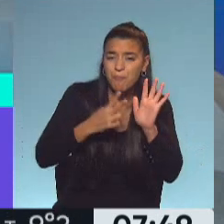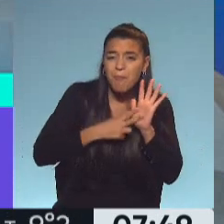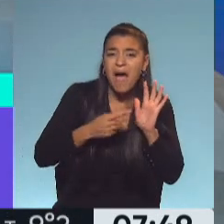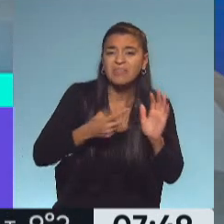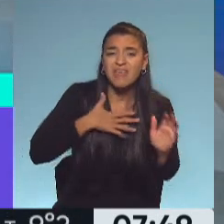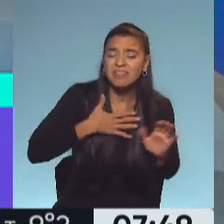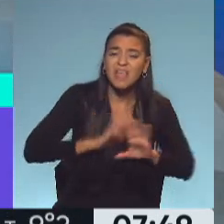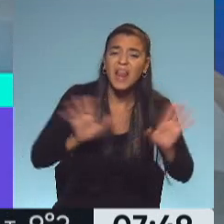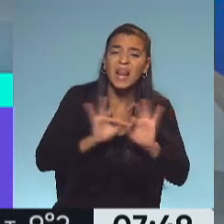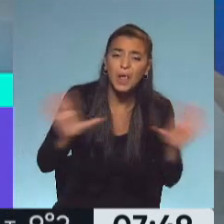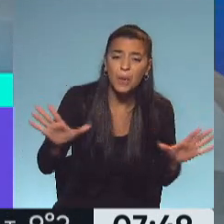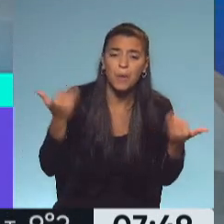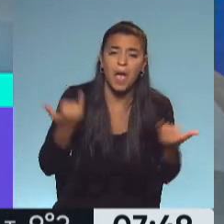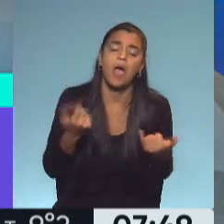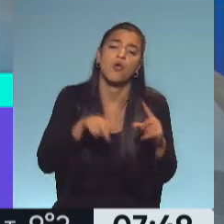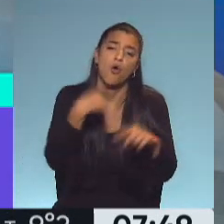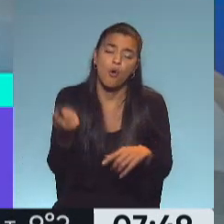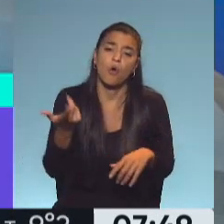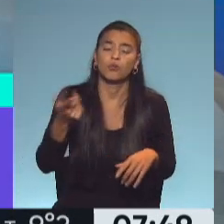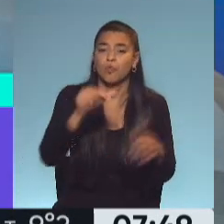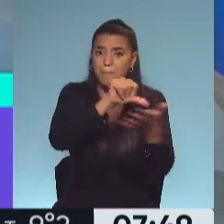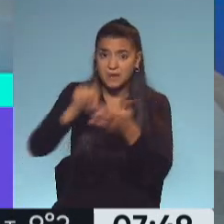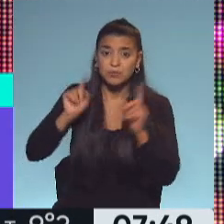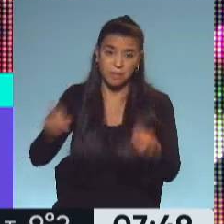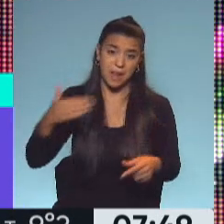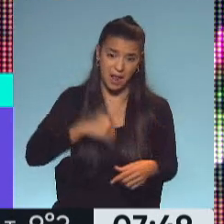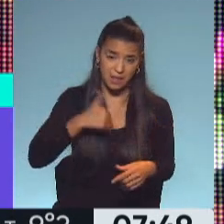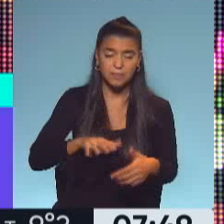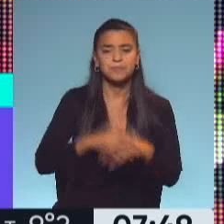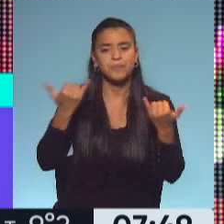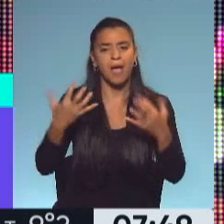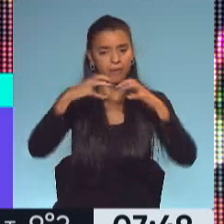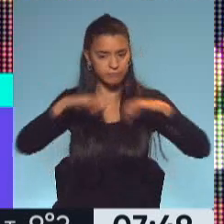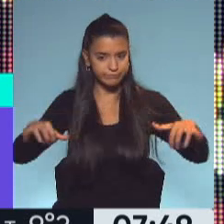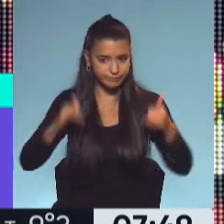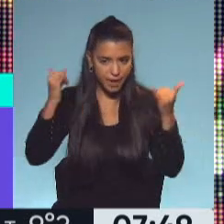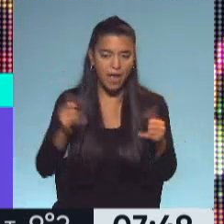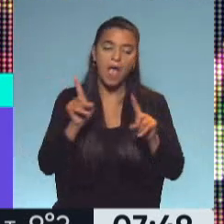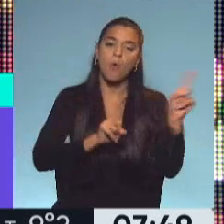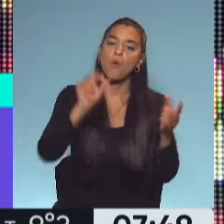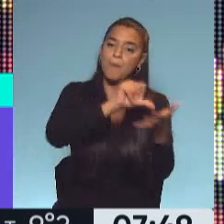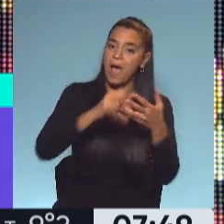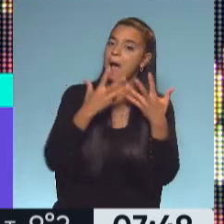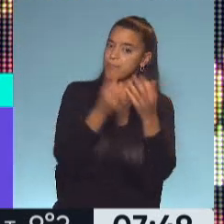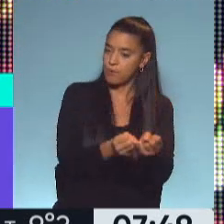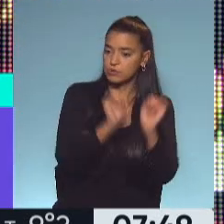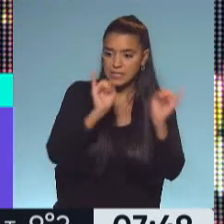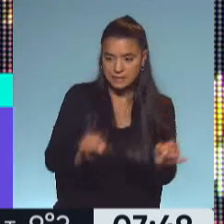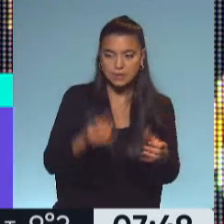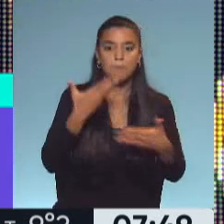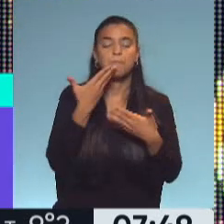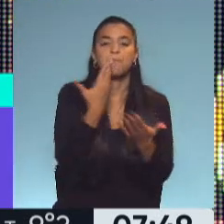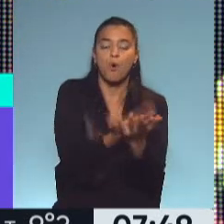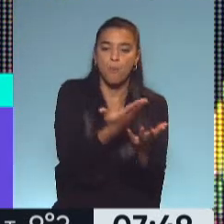con todos los líderes de Estado, entre otros Argentina. Y sabemos que en esto, Silvia, hay medida. una grieta también, Claro. ¿no? Países que apoyan esta iniciativa